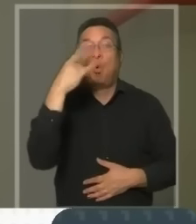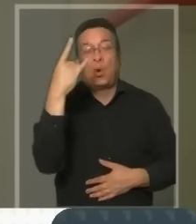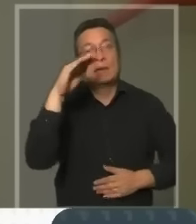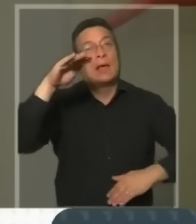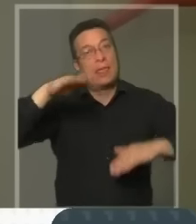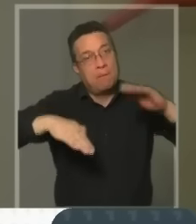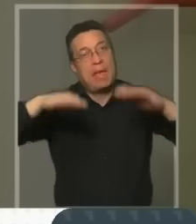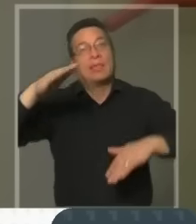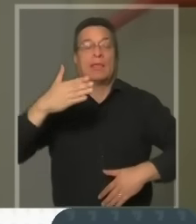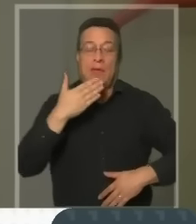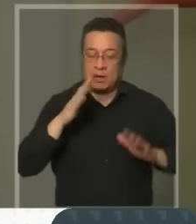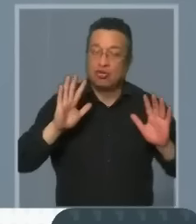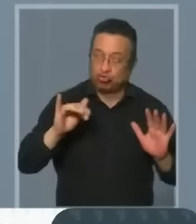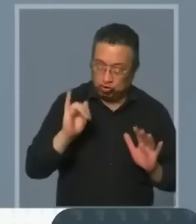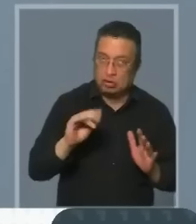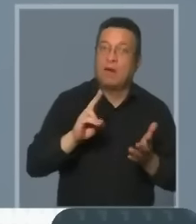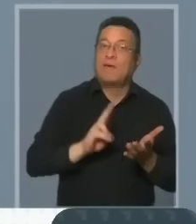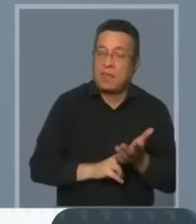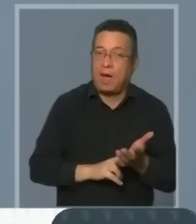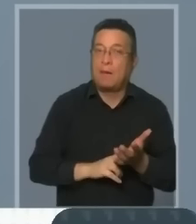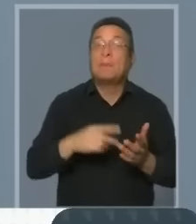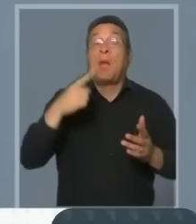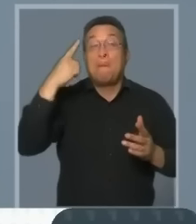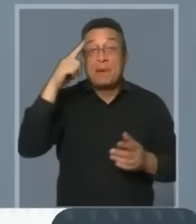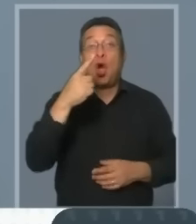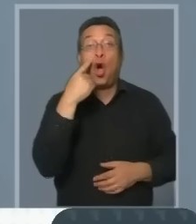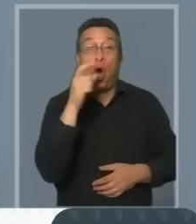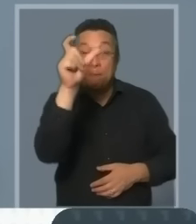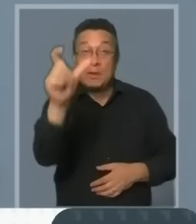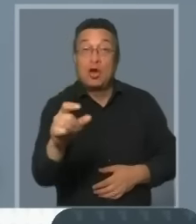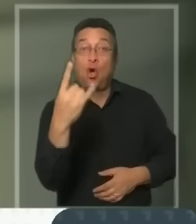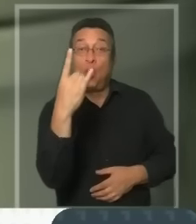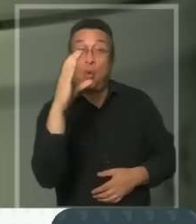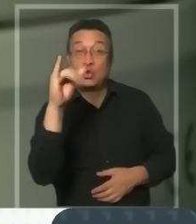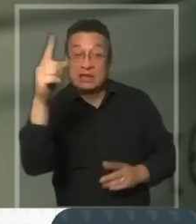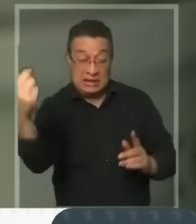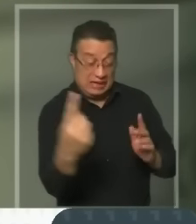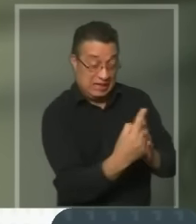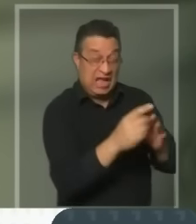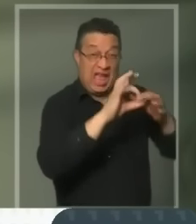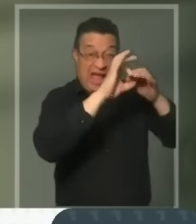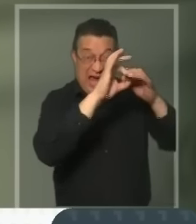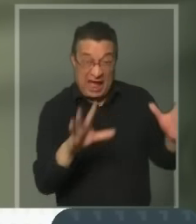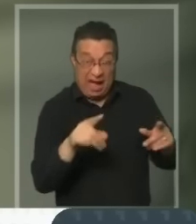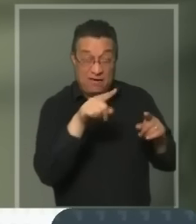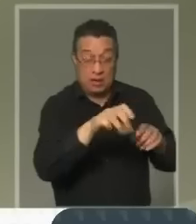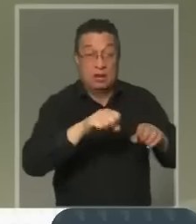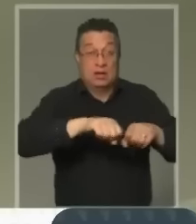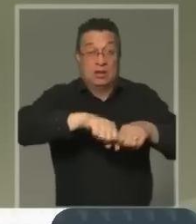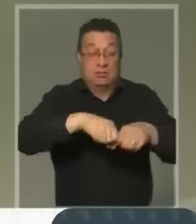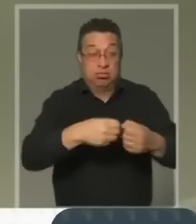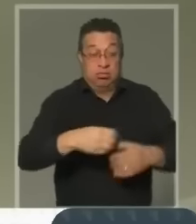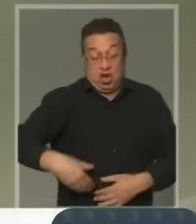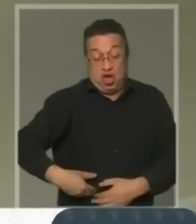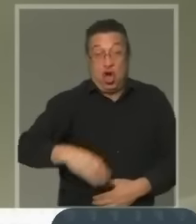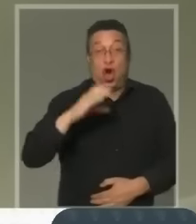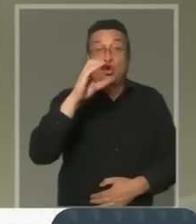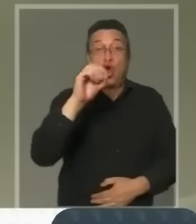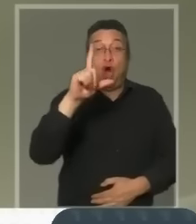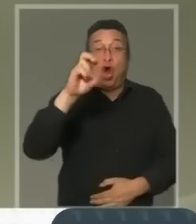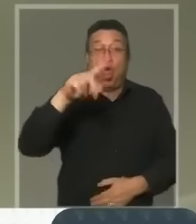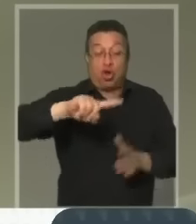atención en los pacientes. Ese hombre que se encontraba internado en la UCI grave, con un diagnóstico de perforación colónica, ya había